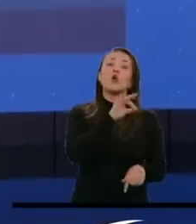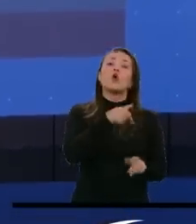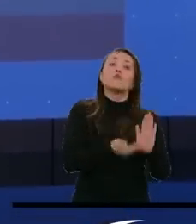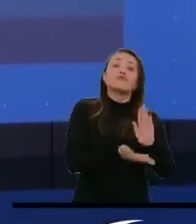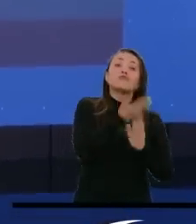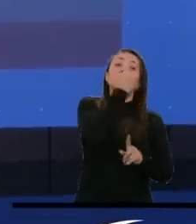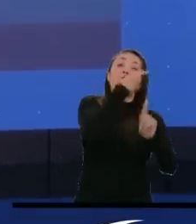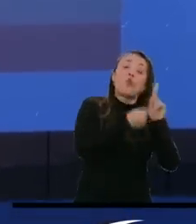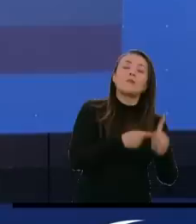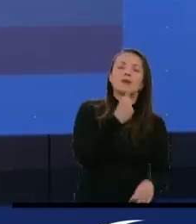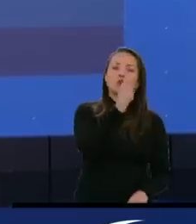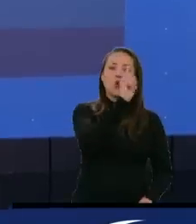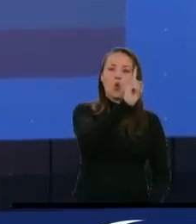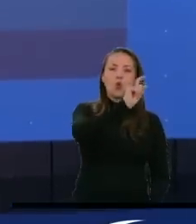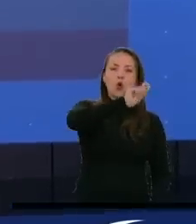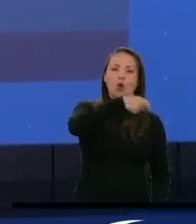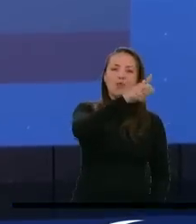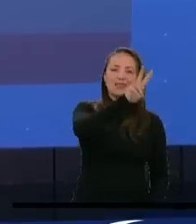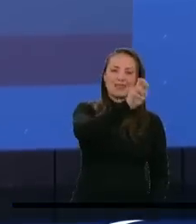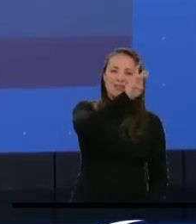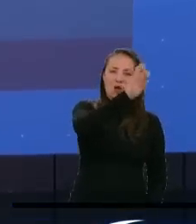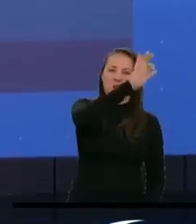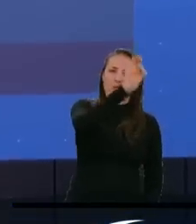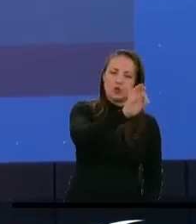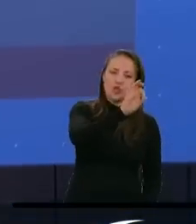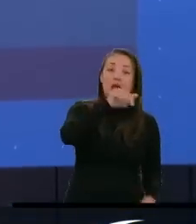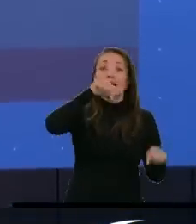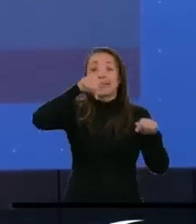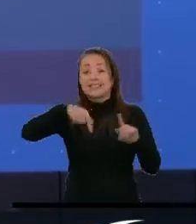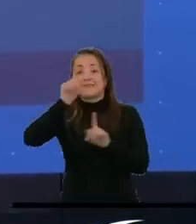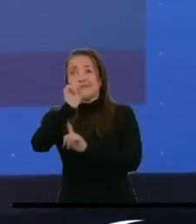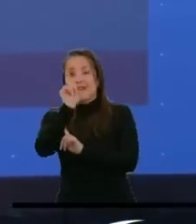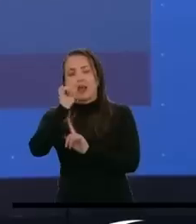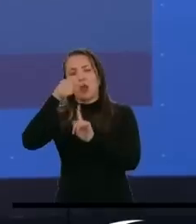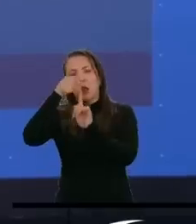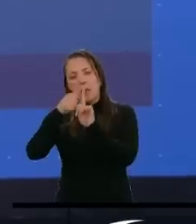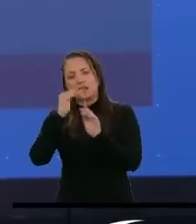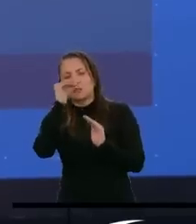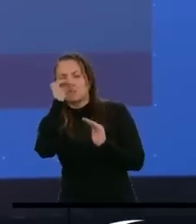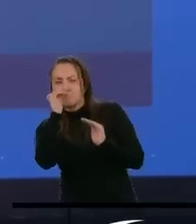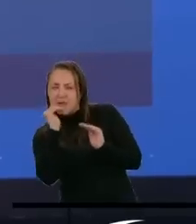a 1,78% y bajó un poco en febrero para llegar al